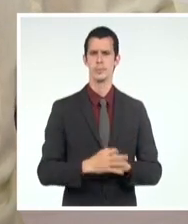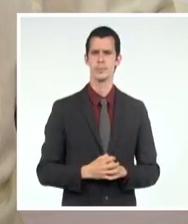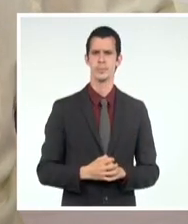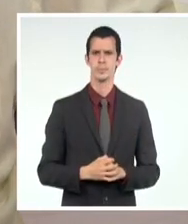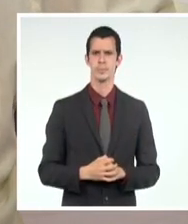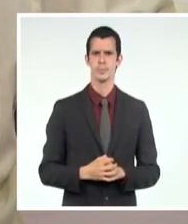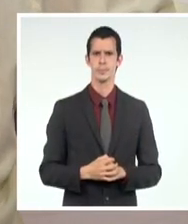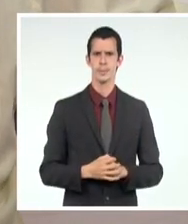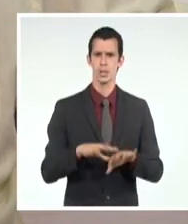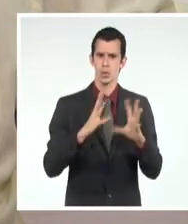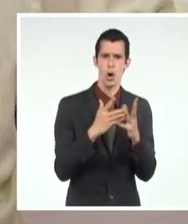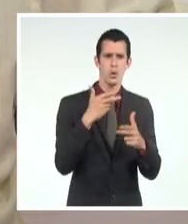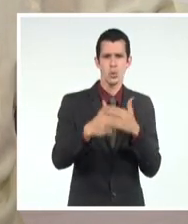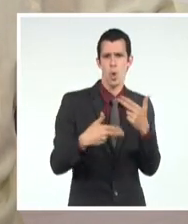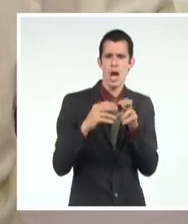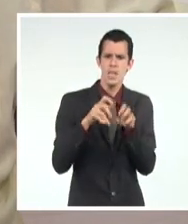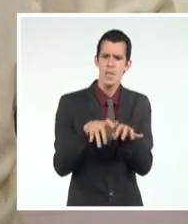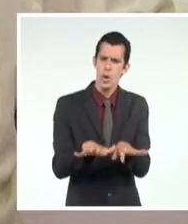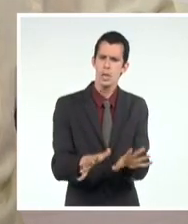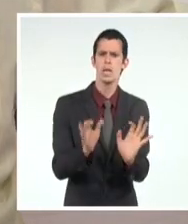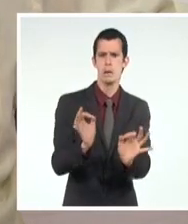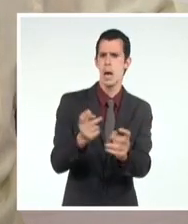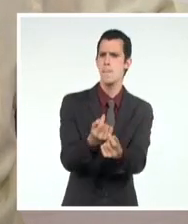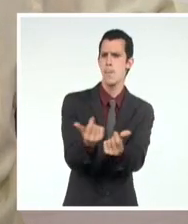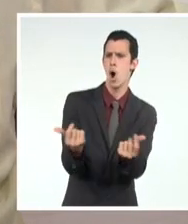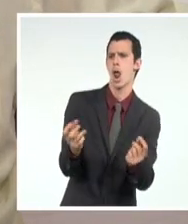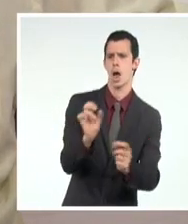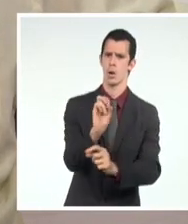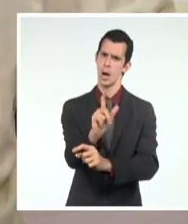acciones mediáticas en contra